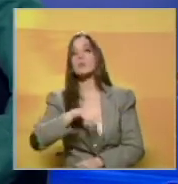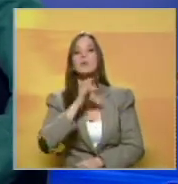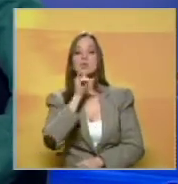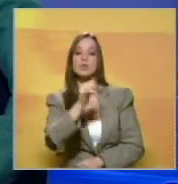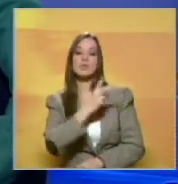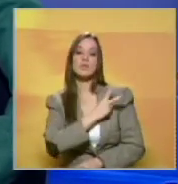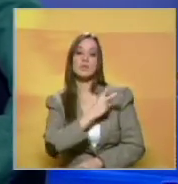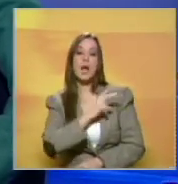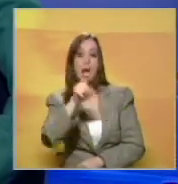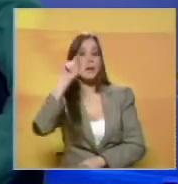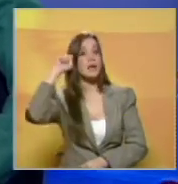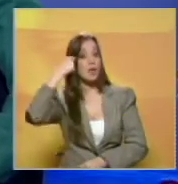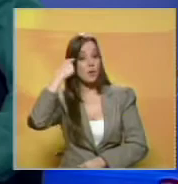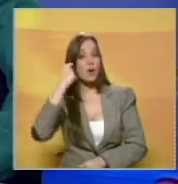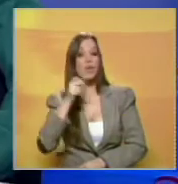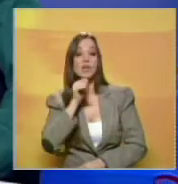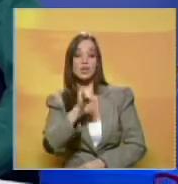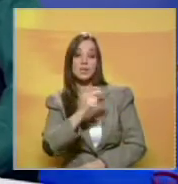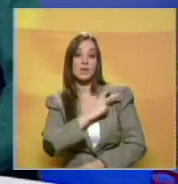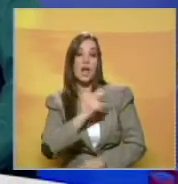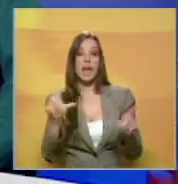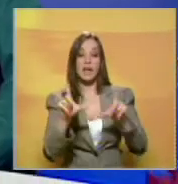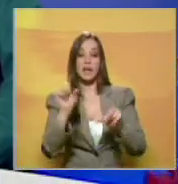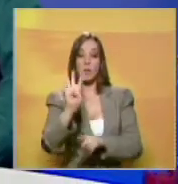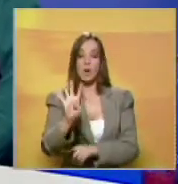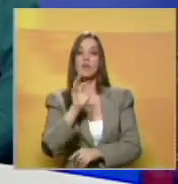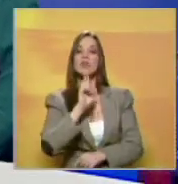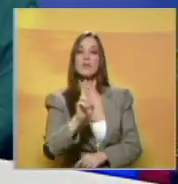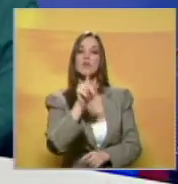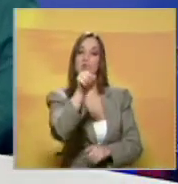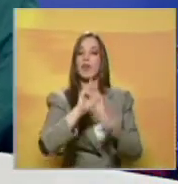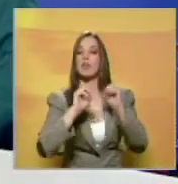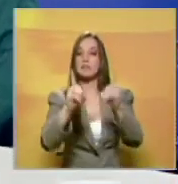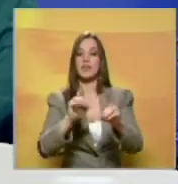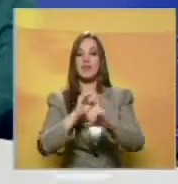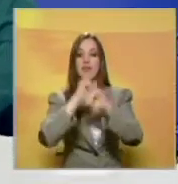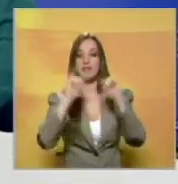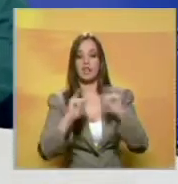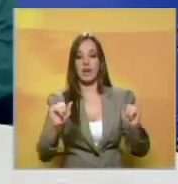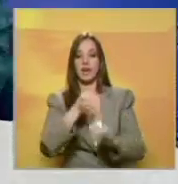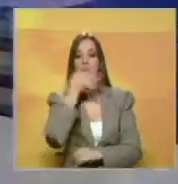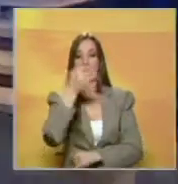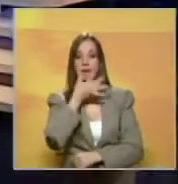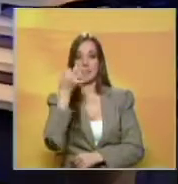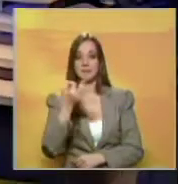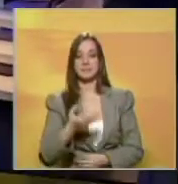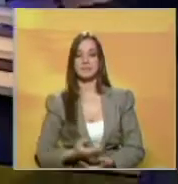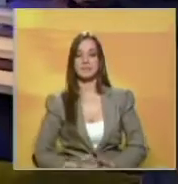Venevisión. Y recuerden, Noticiero Venevisión, Canal 4 reporta y ustedes deciden. Que tengan todos feliz tarde.